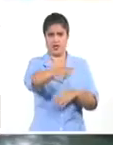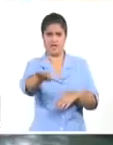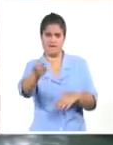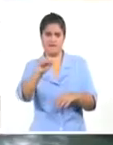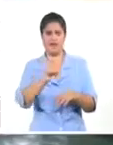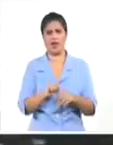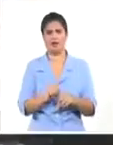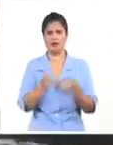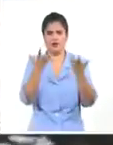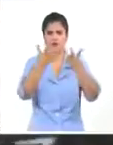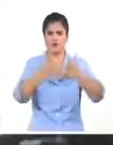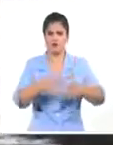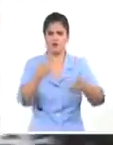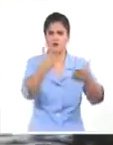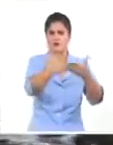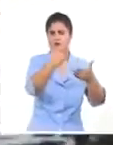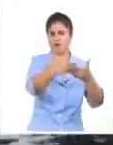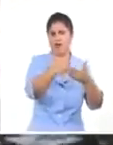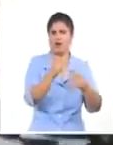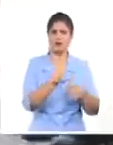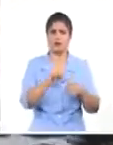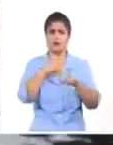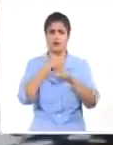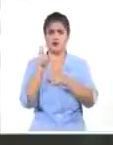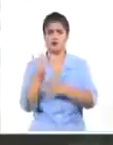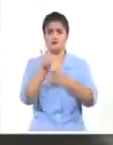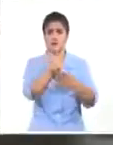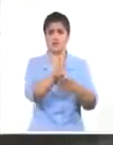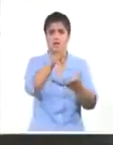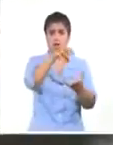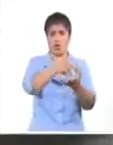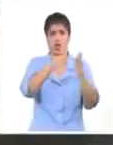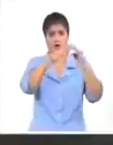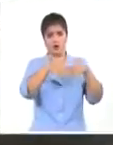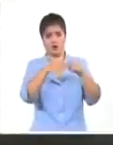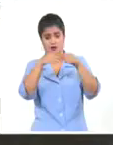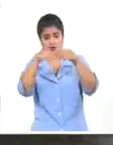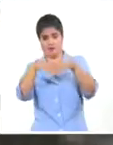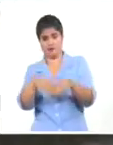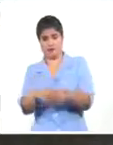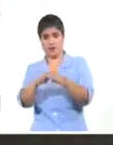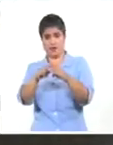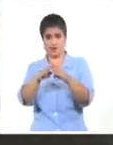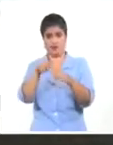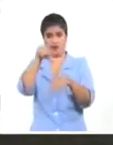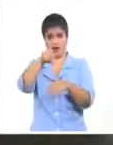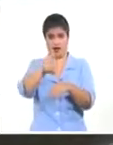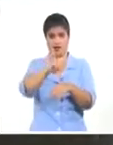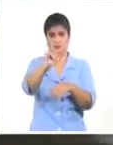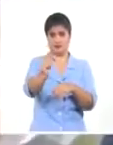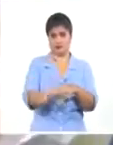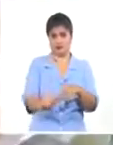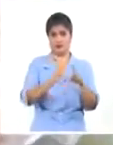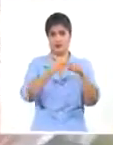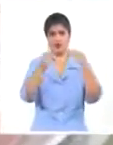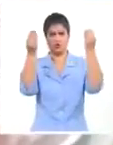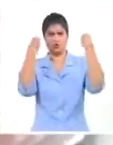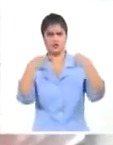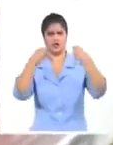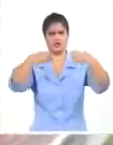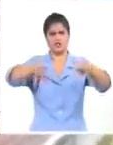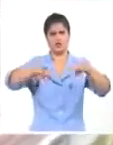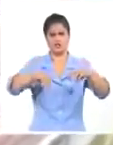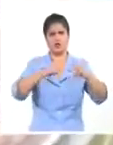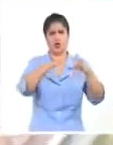De igual manera, Joel Queipo Ruiz visitó el punto de desembarque ubicado en la playa de Cunagua para conocer el estado técnico de